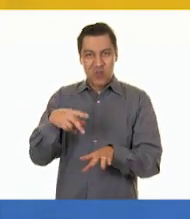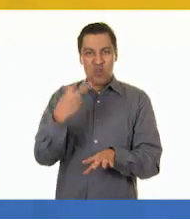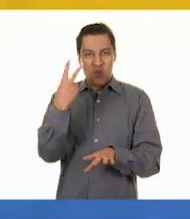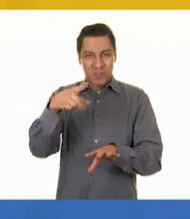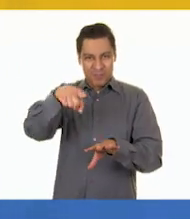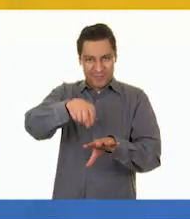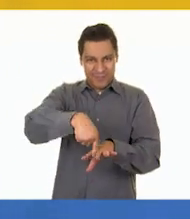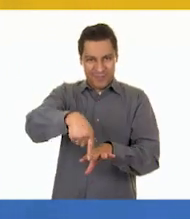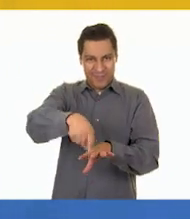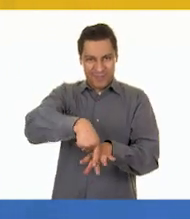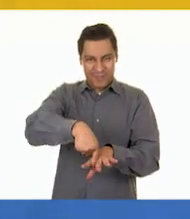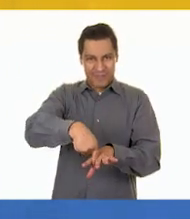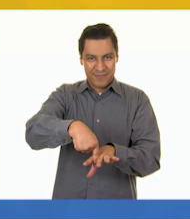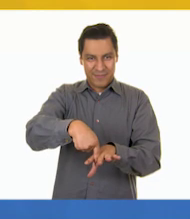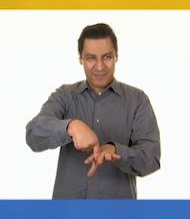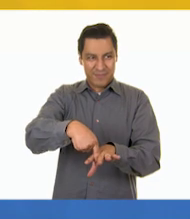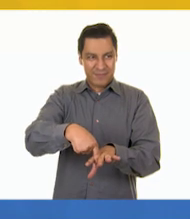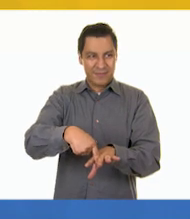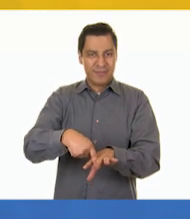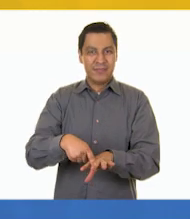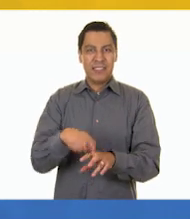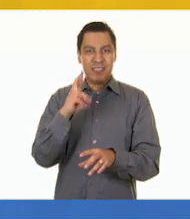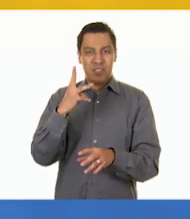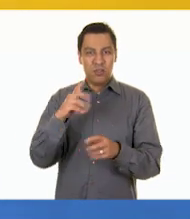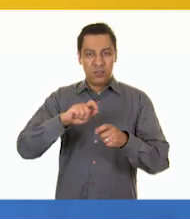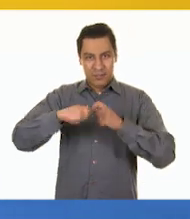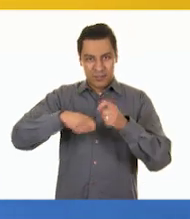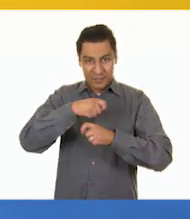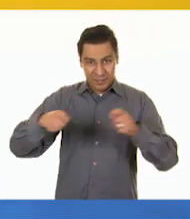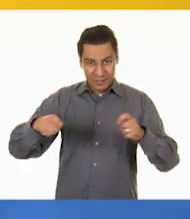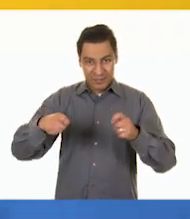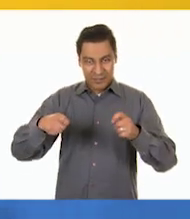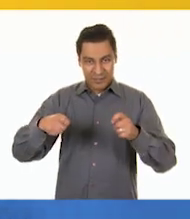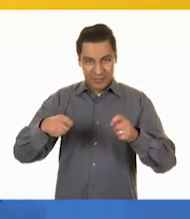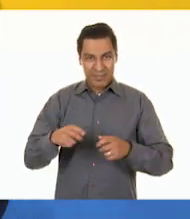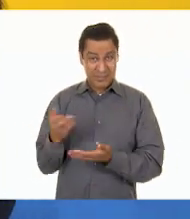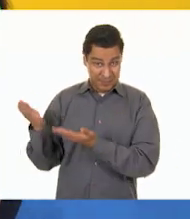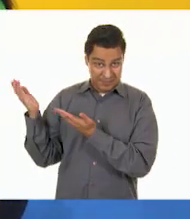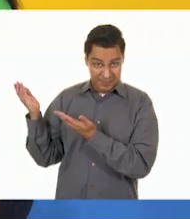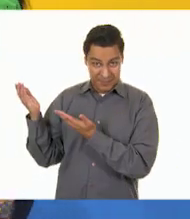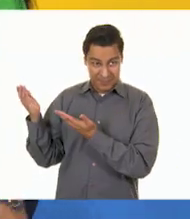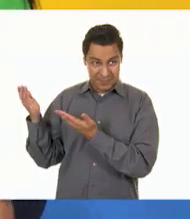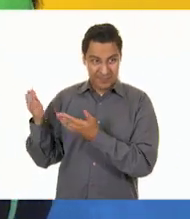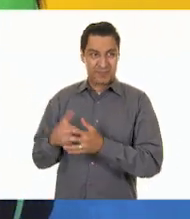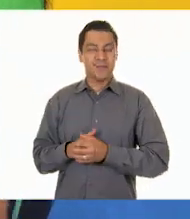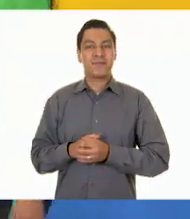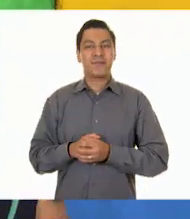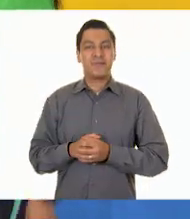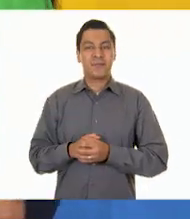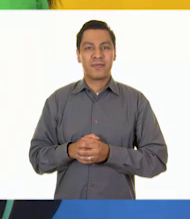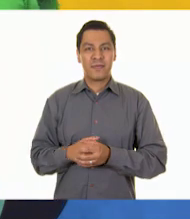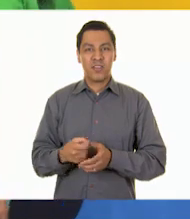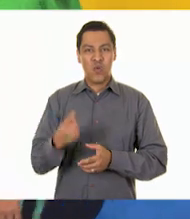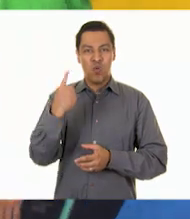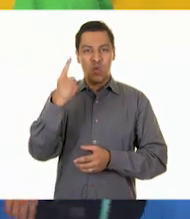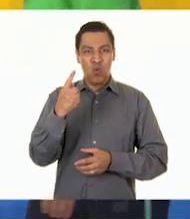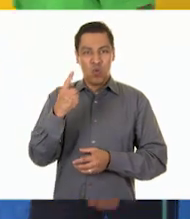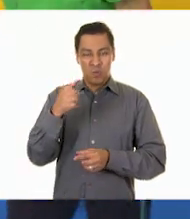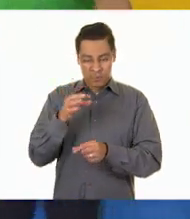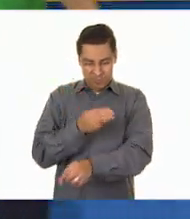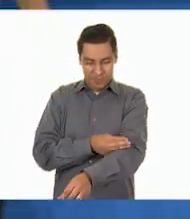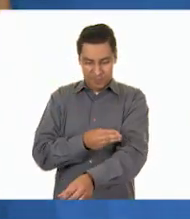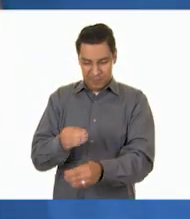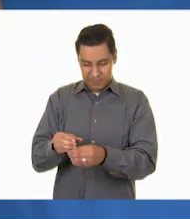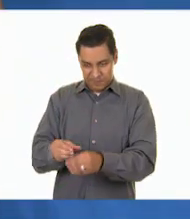como estos cinco ligas como éstas bajo un palo de escoba